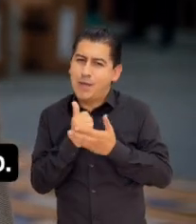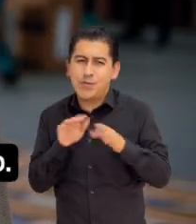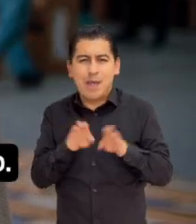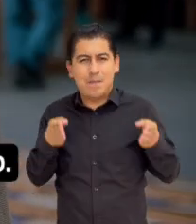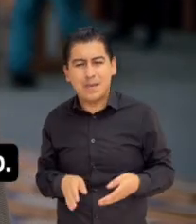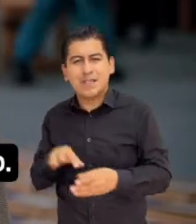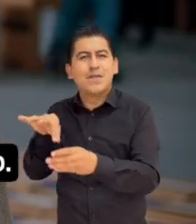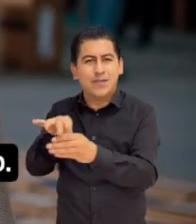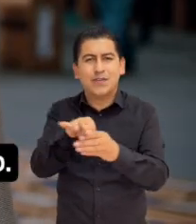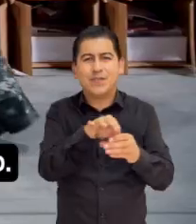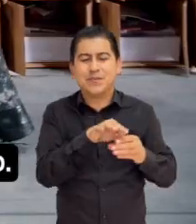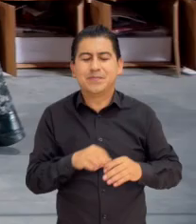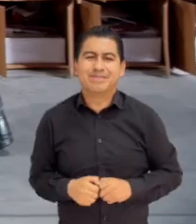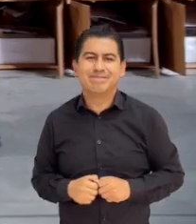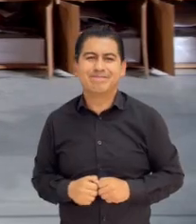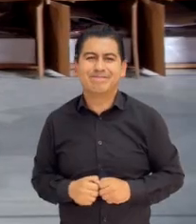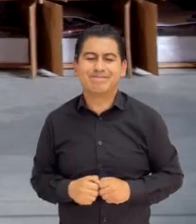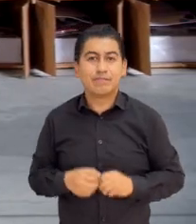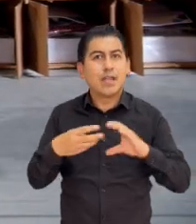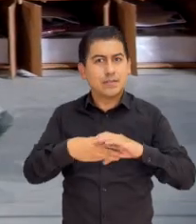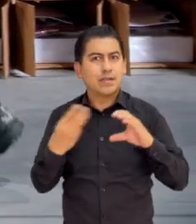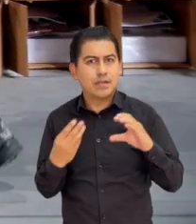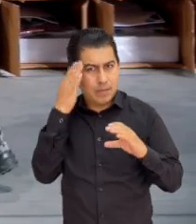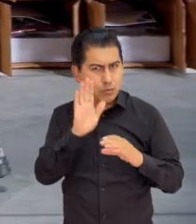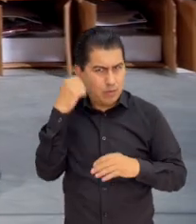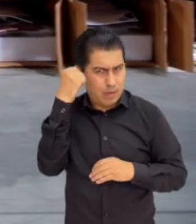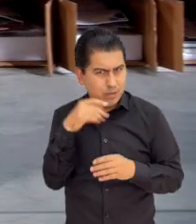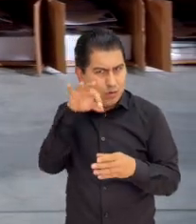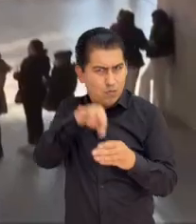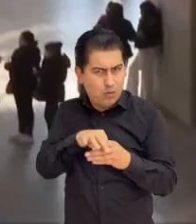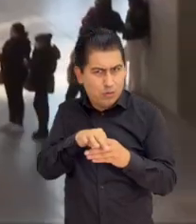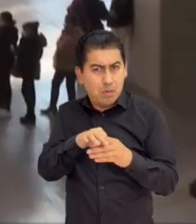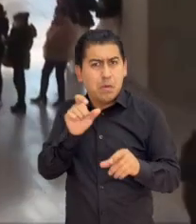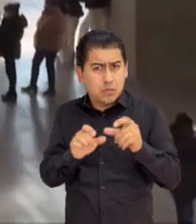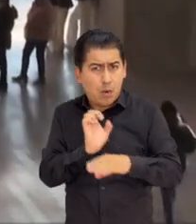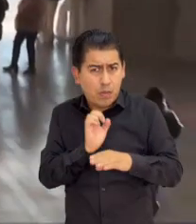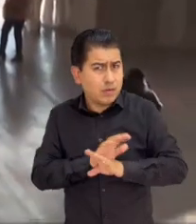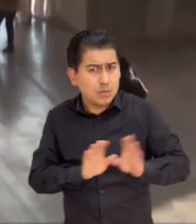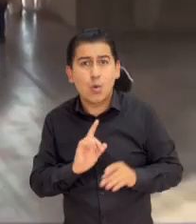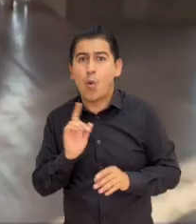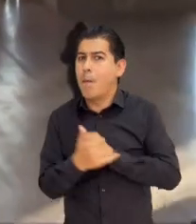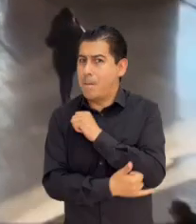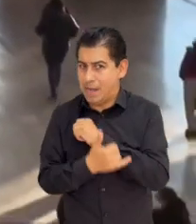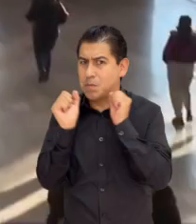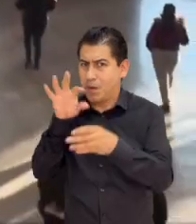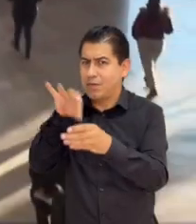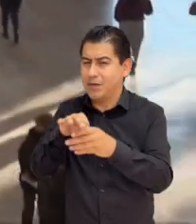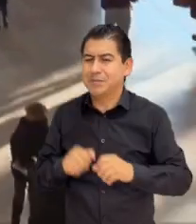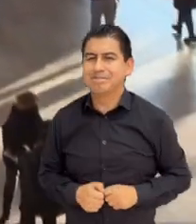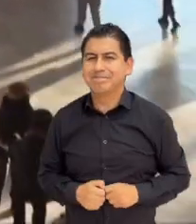miembros de juntas receptoras del voto. El CNE garantiza el derecho al voto de los ciudadanos y ciudadanas que habitan en el exterior.